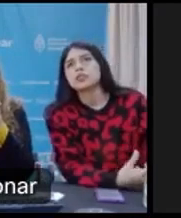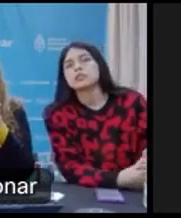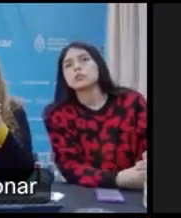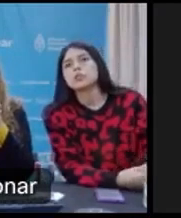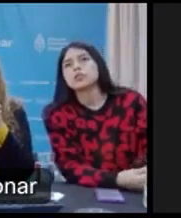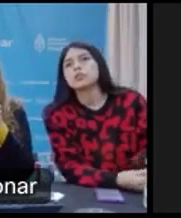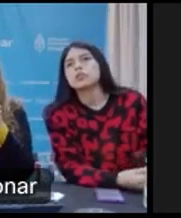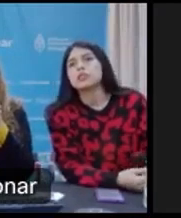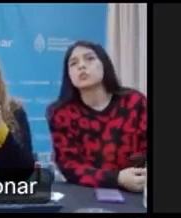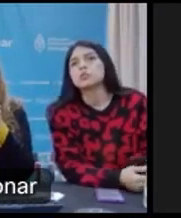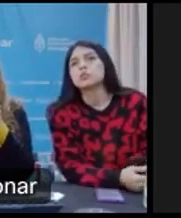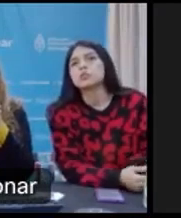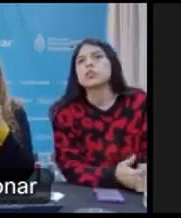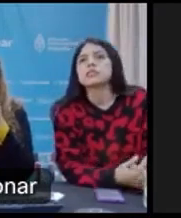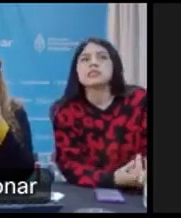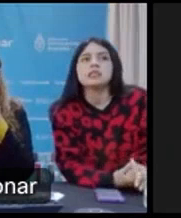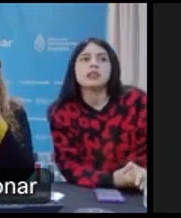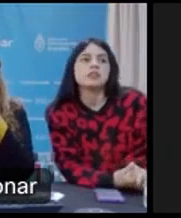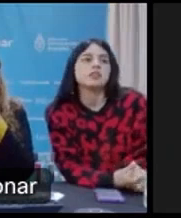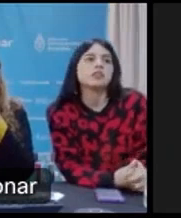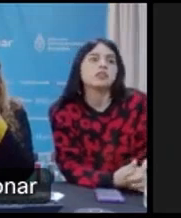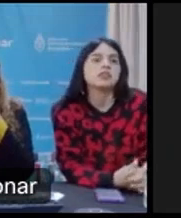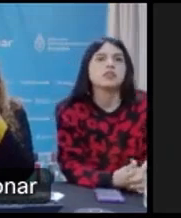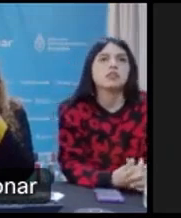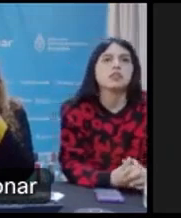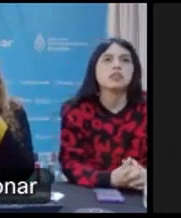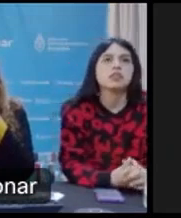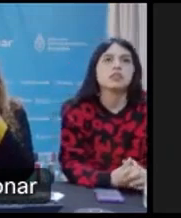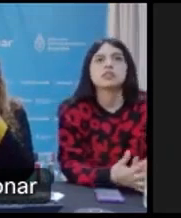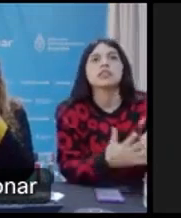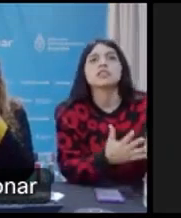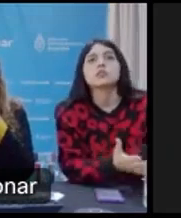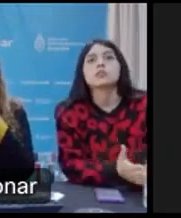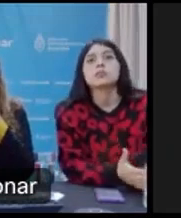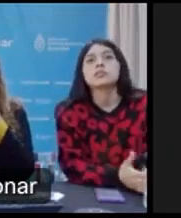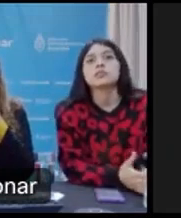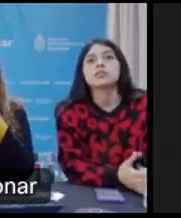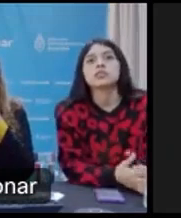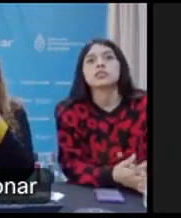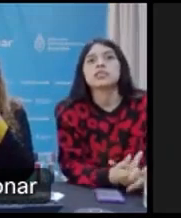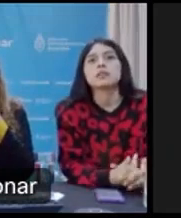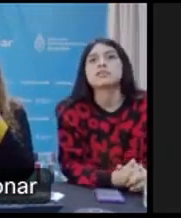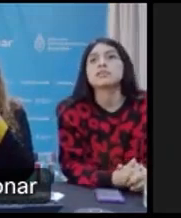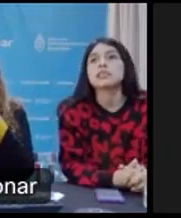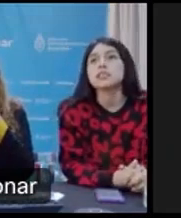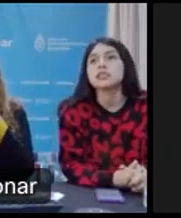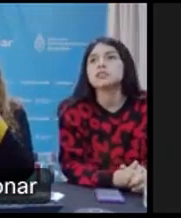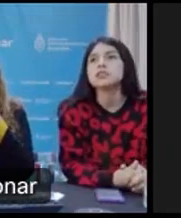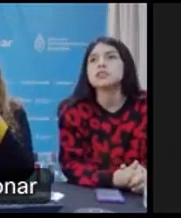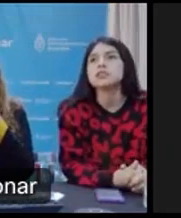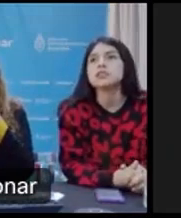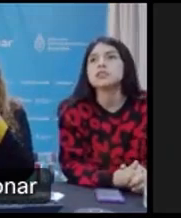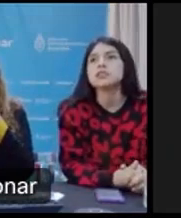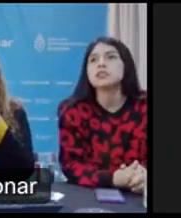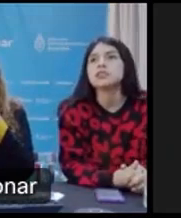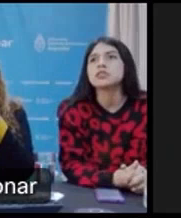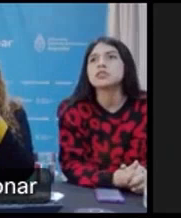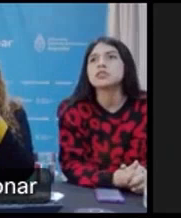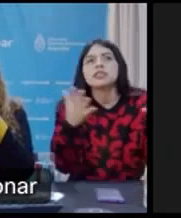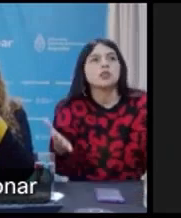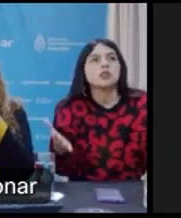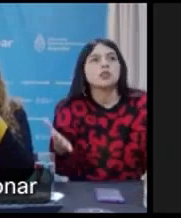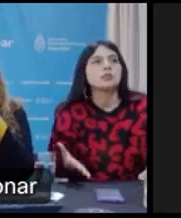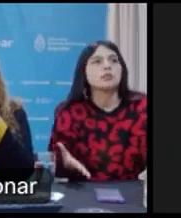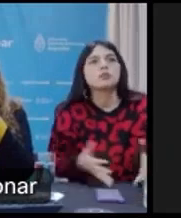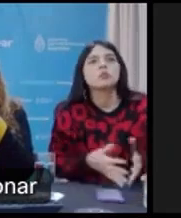de las propuestas que surgió era justamente la necesidad de que haya un espacio de capacitación. Y bueno, y